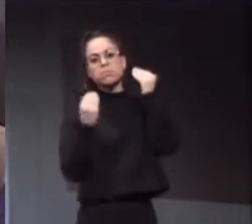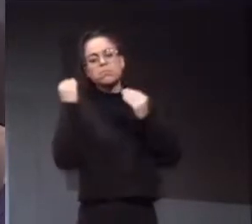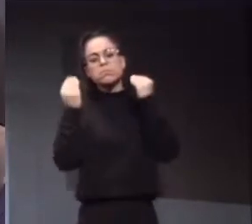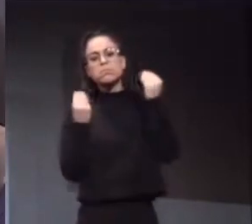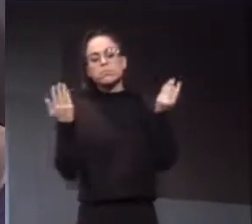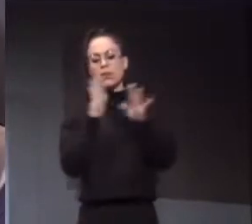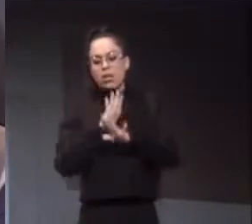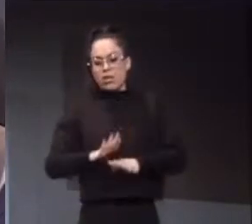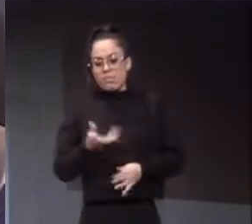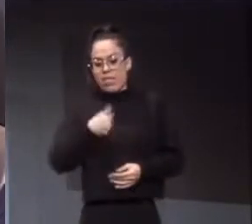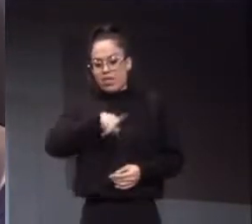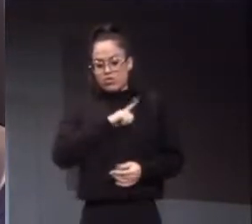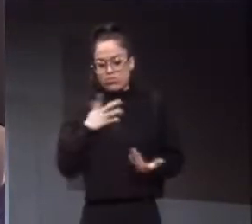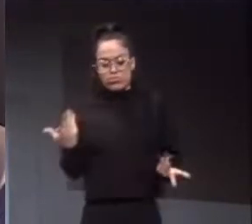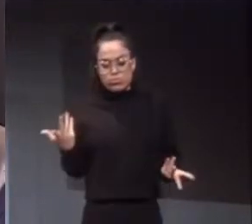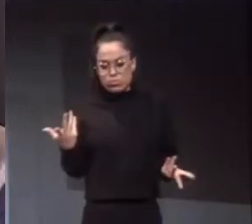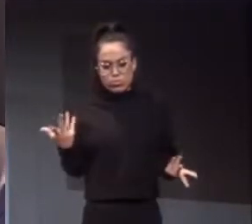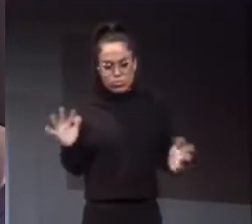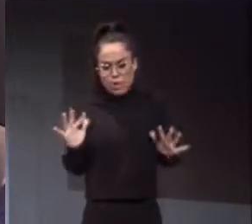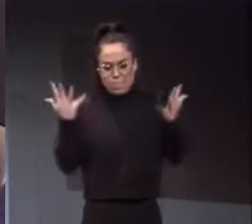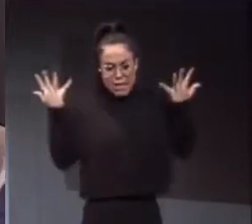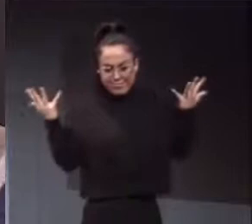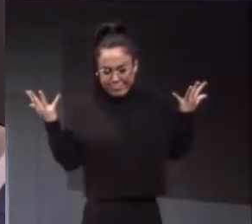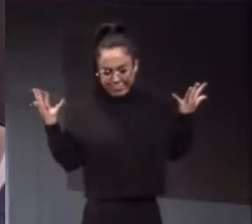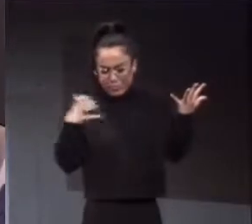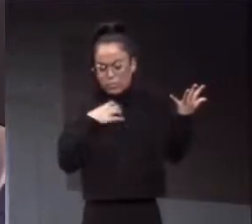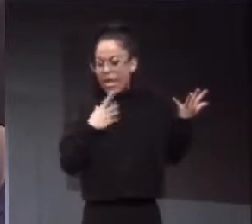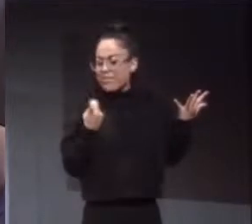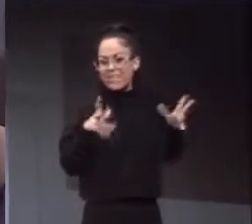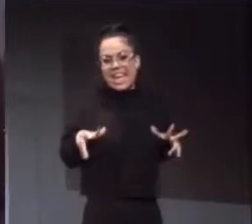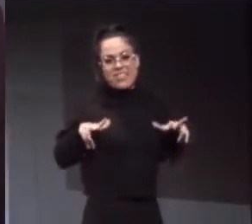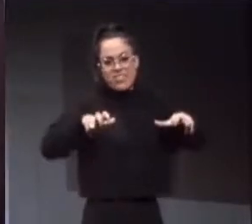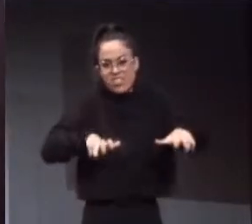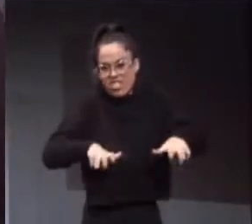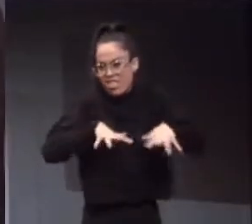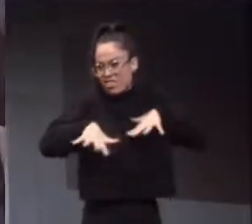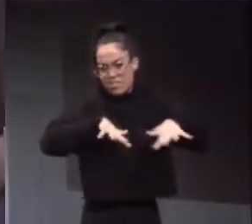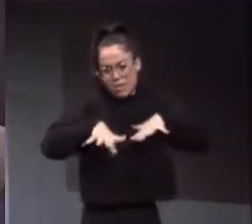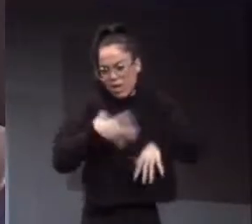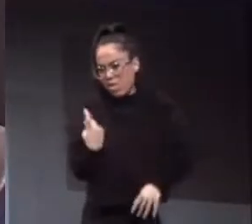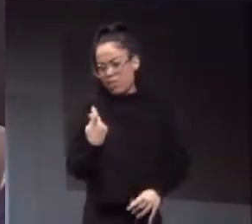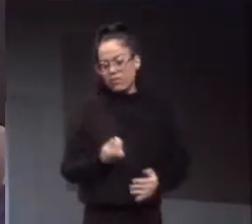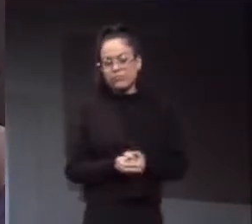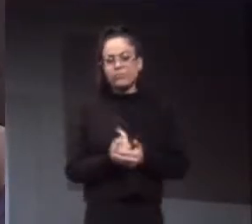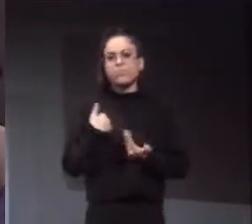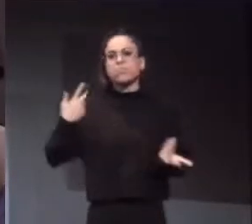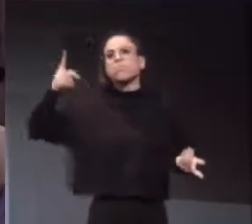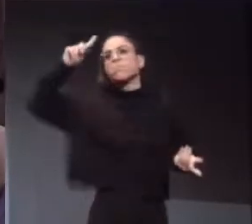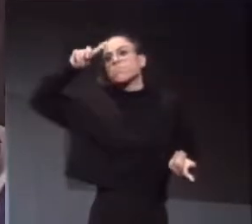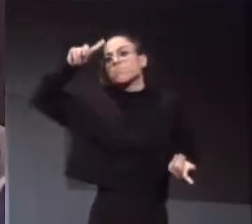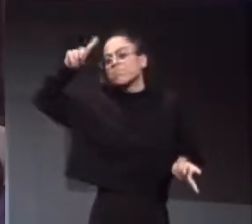o no no no es posible por eso iniciativas o sea realmente me parece que no sé en qué consiste